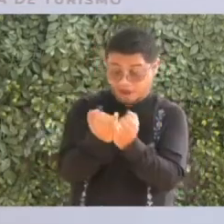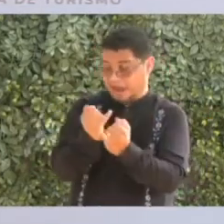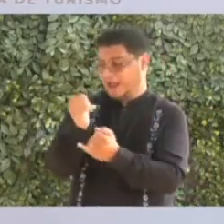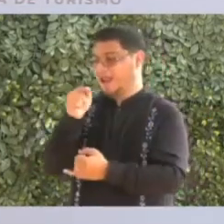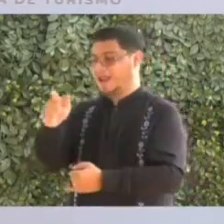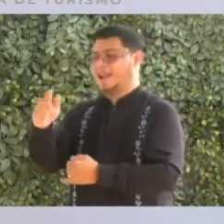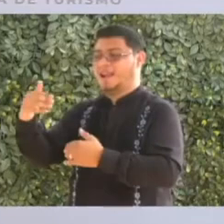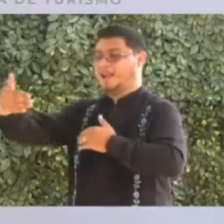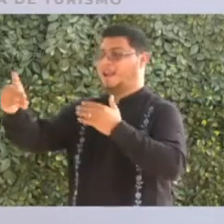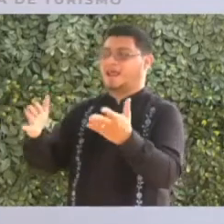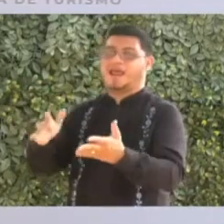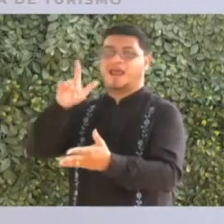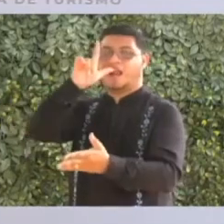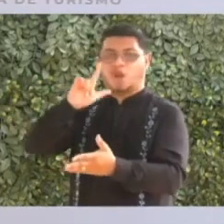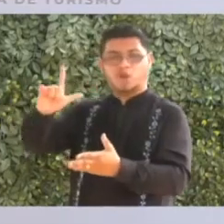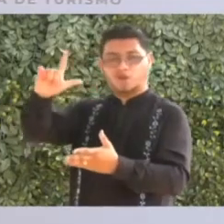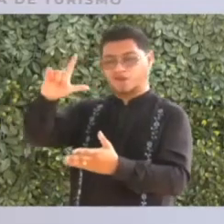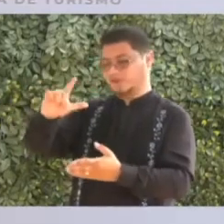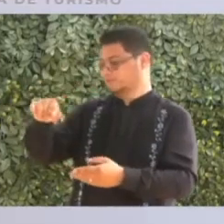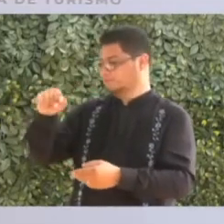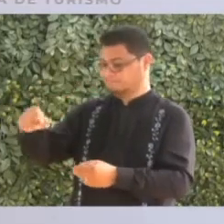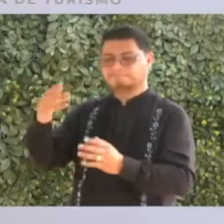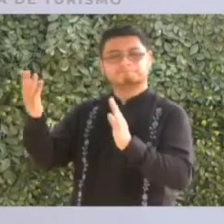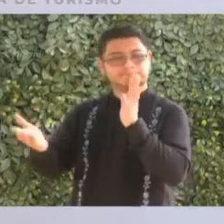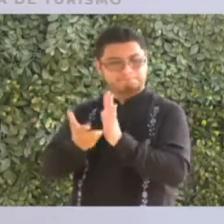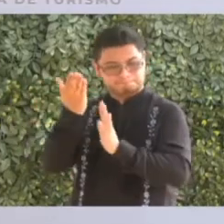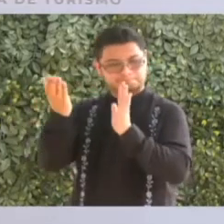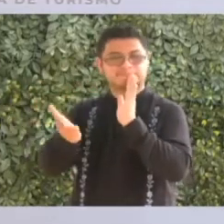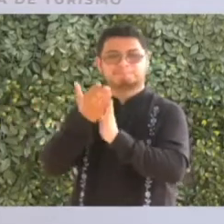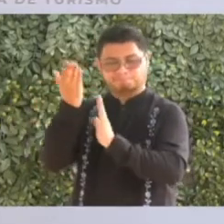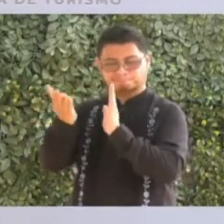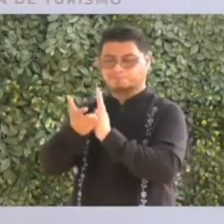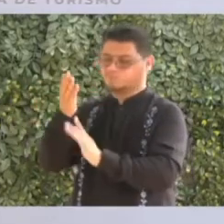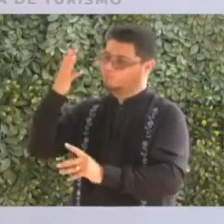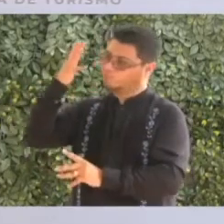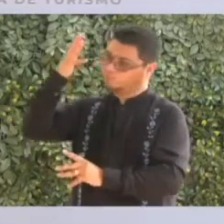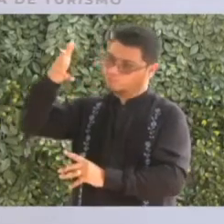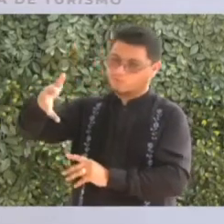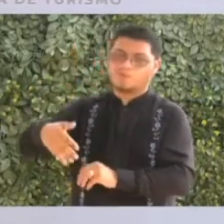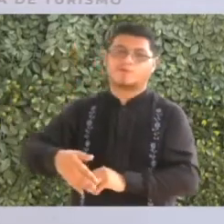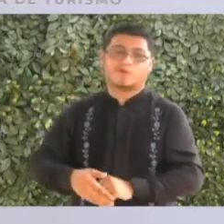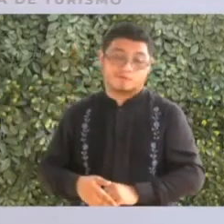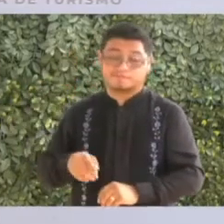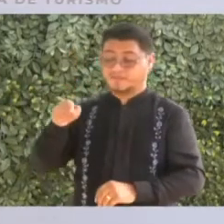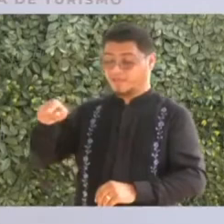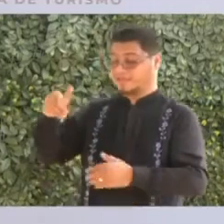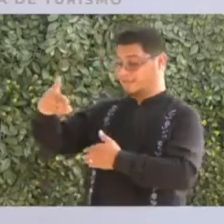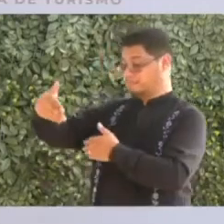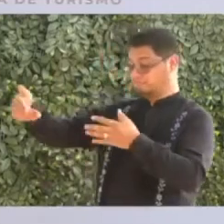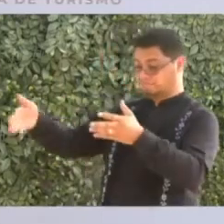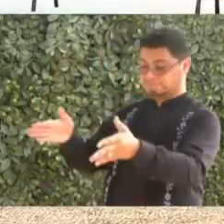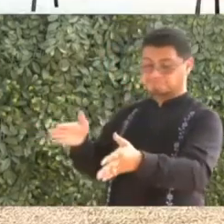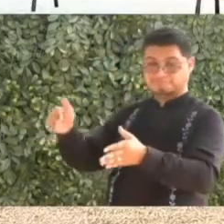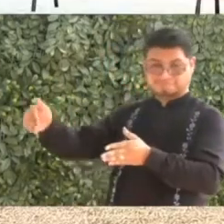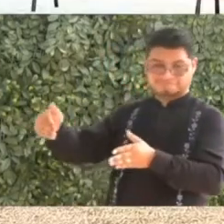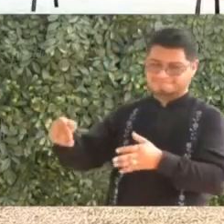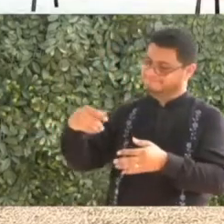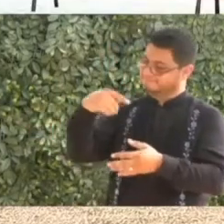esa nueva planta eléctrica, esa termoeléctrica.